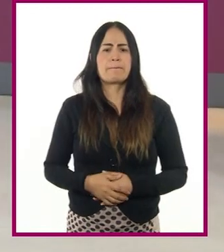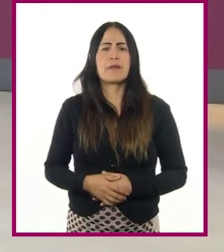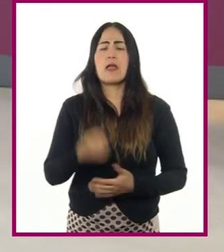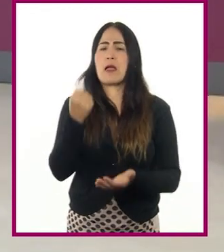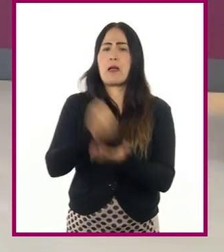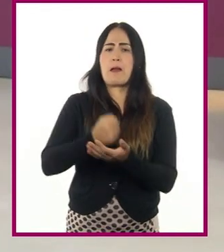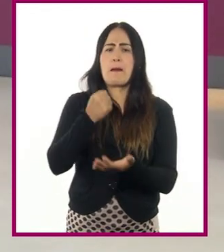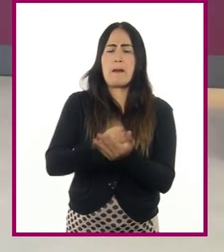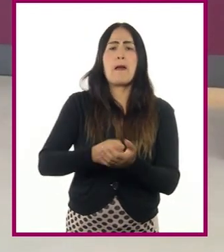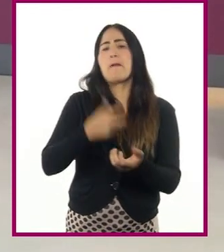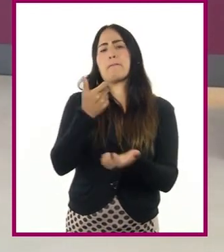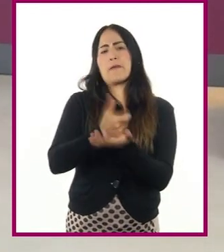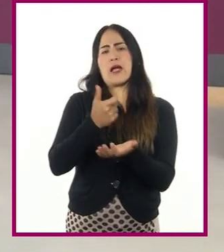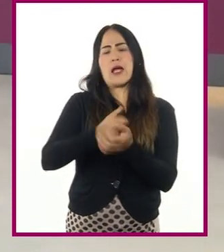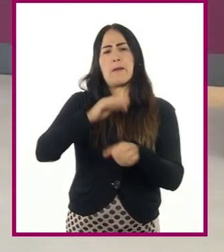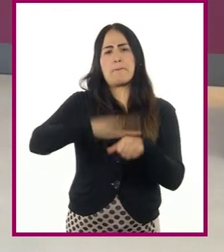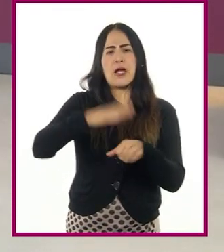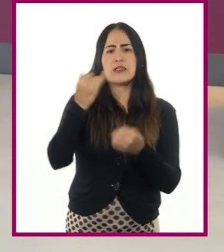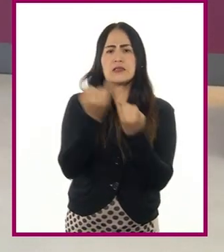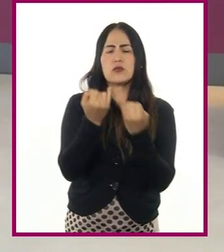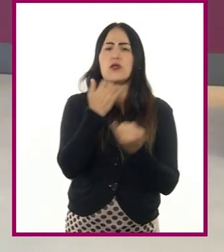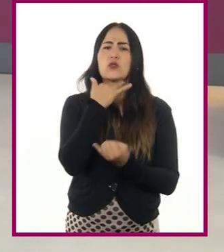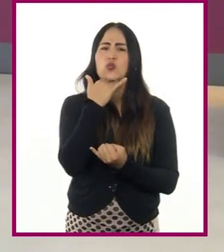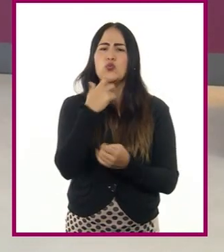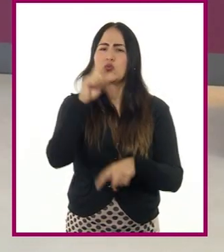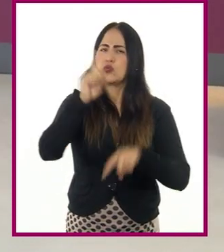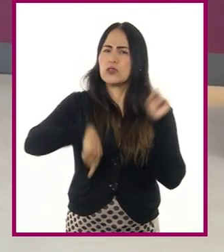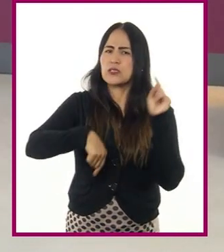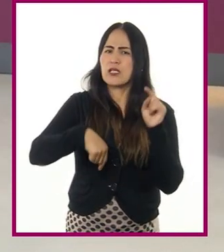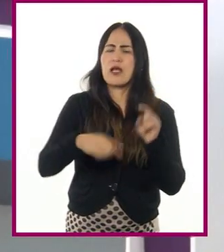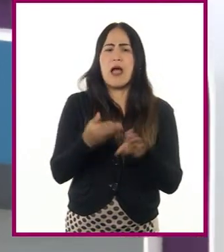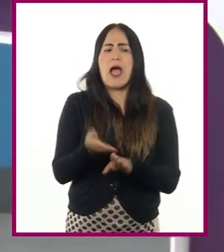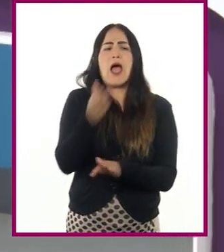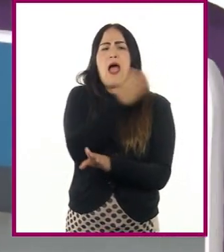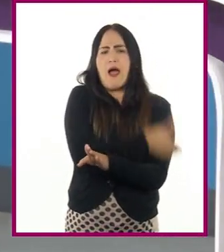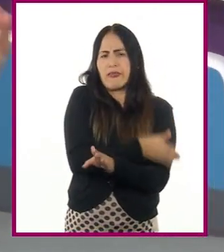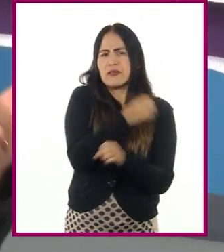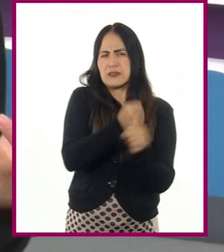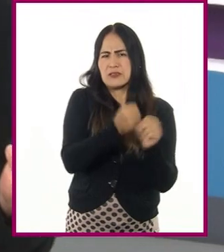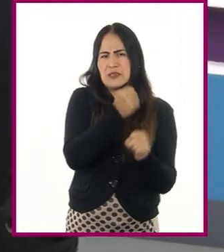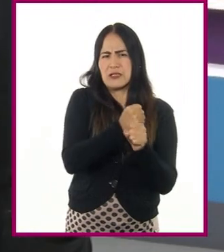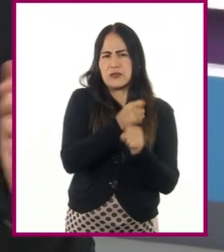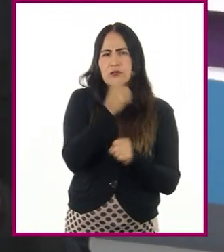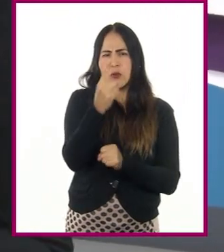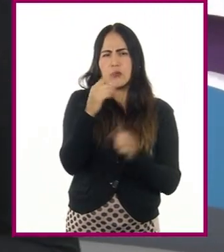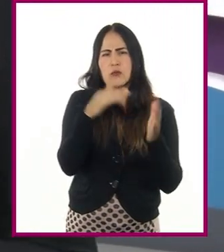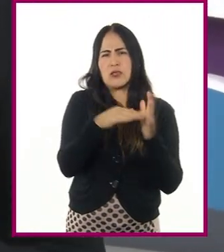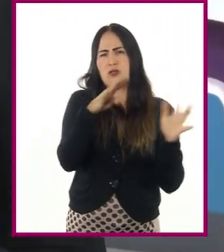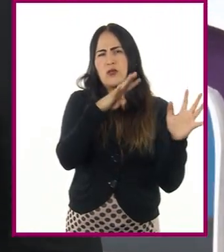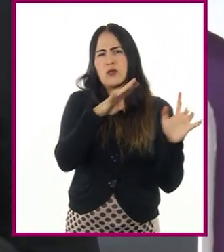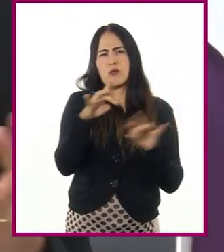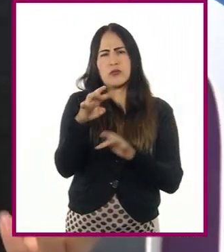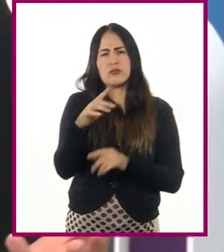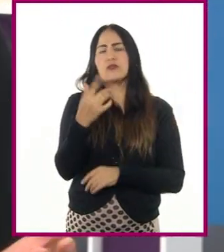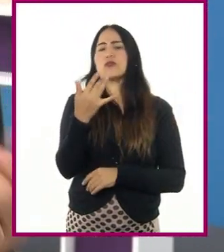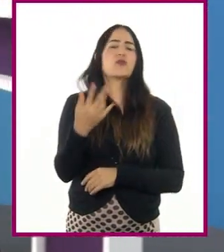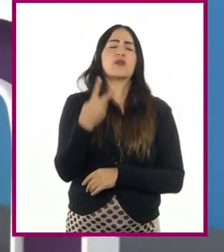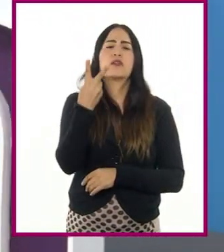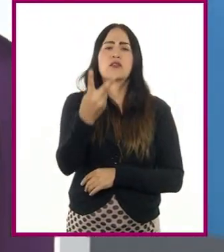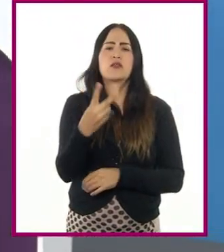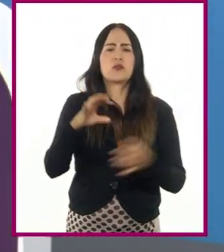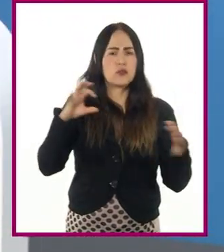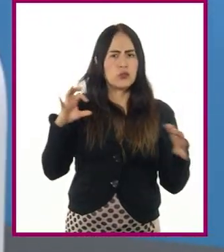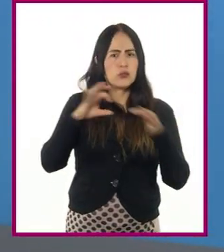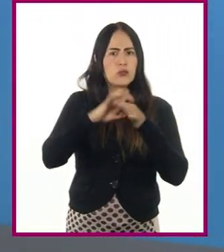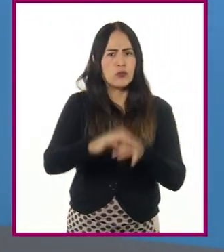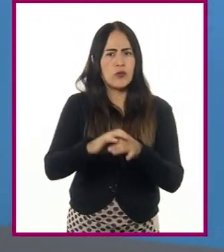salarial y contra la corrupción. Algunos años antes, En 1952 se alió con